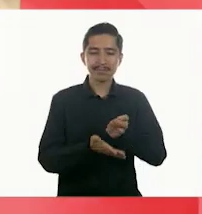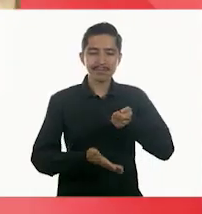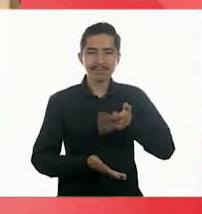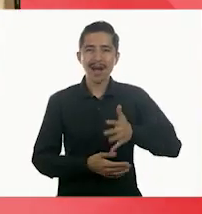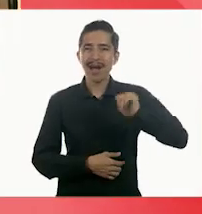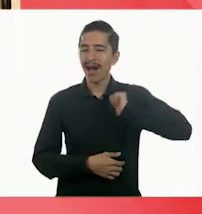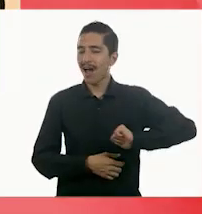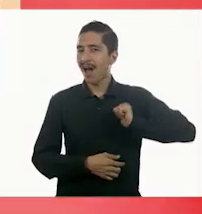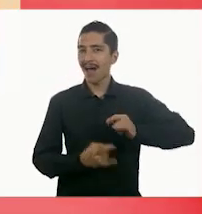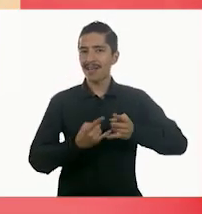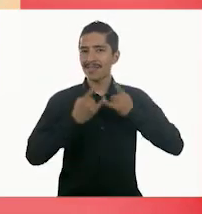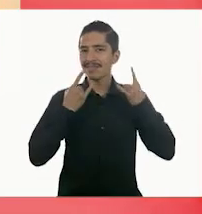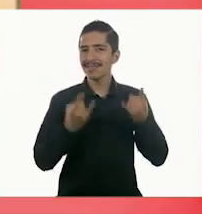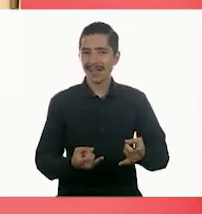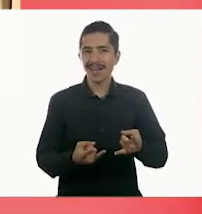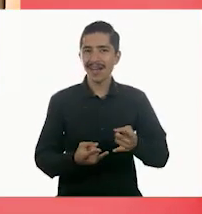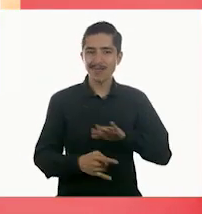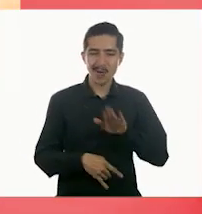nuestros antepasados.